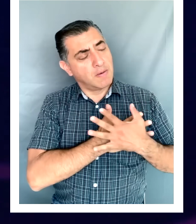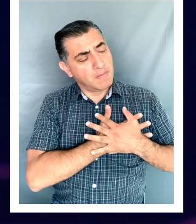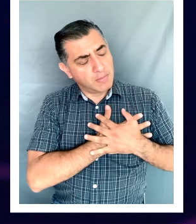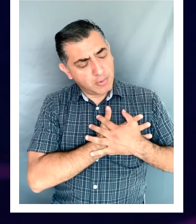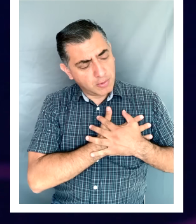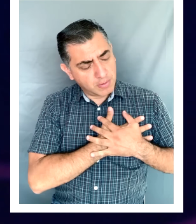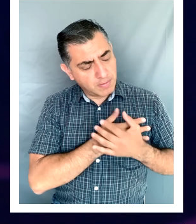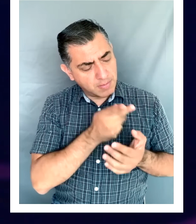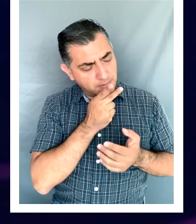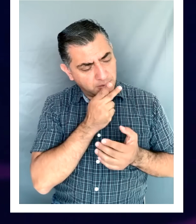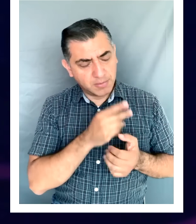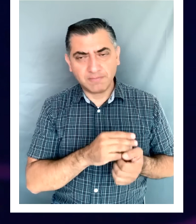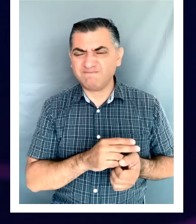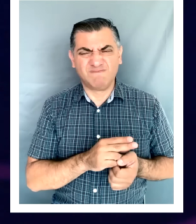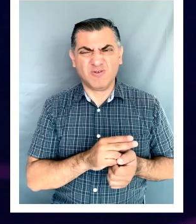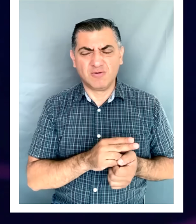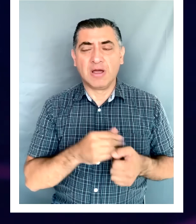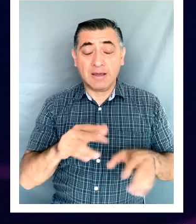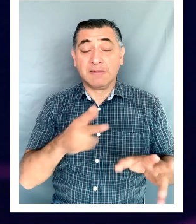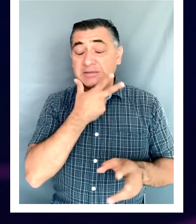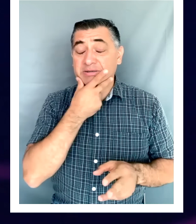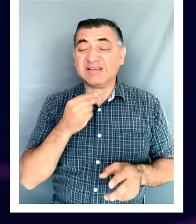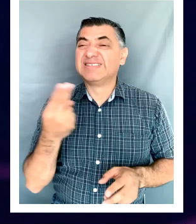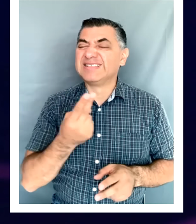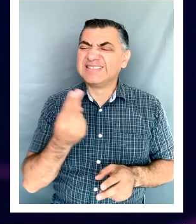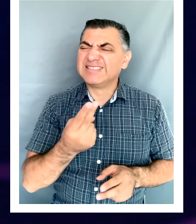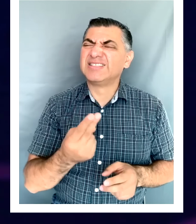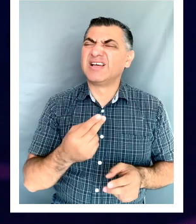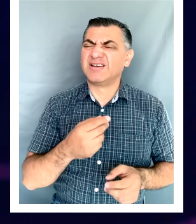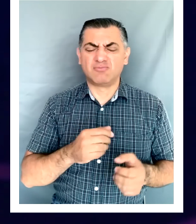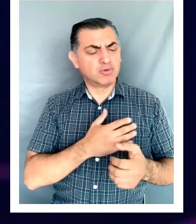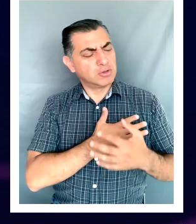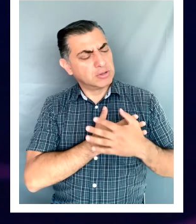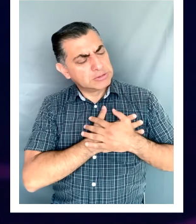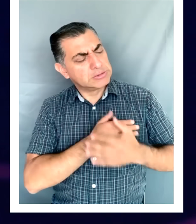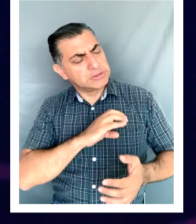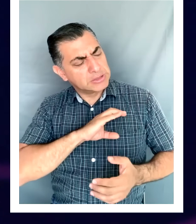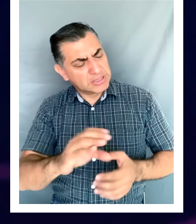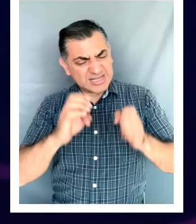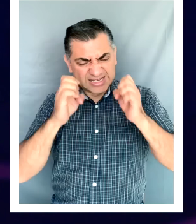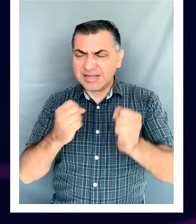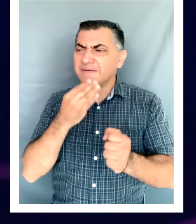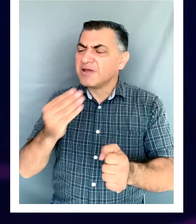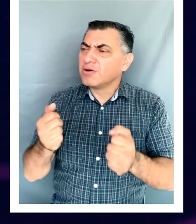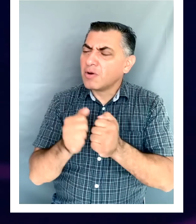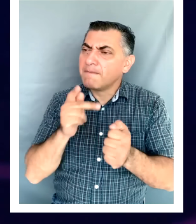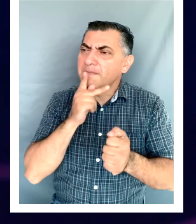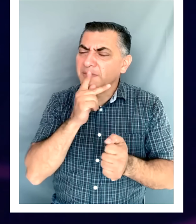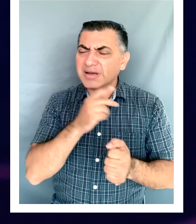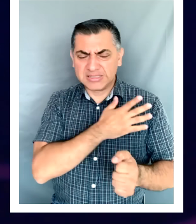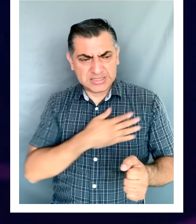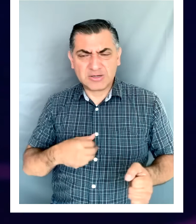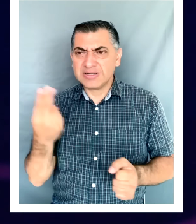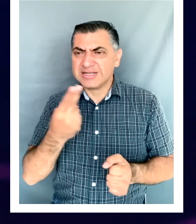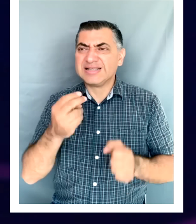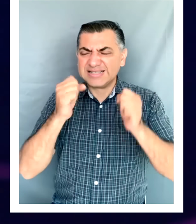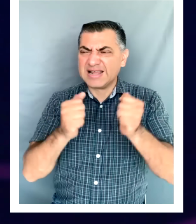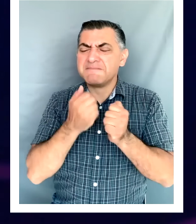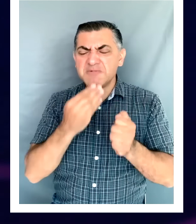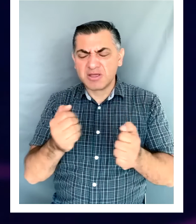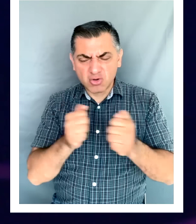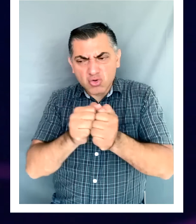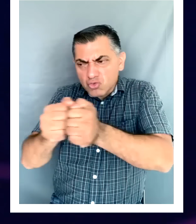abrazó Los hombres también necesitan afecto necesitan saber que están bien con su padre los hijos necesitan saber que están bien con